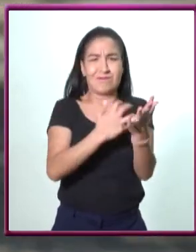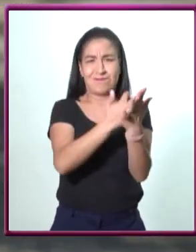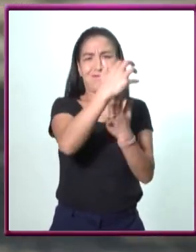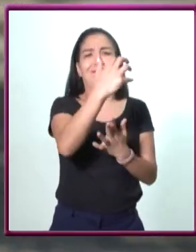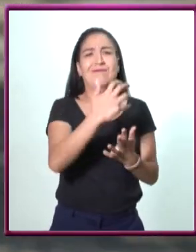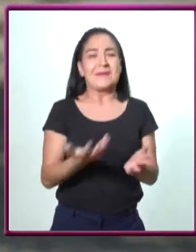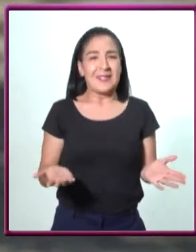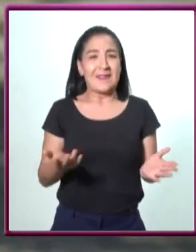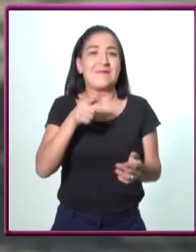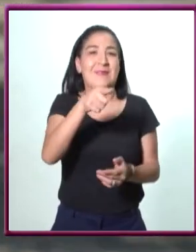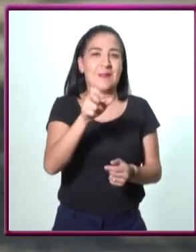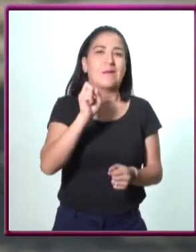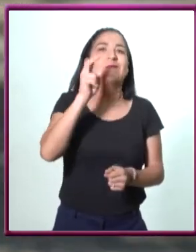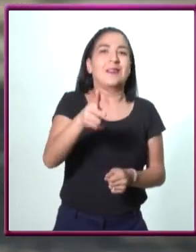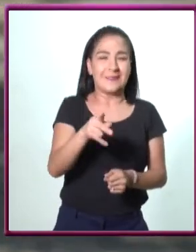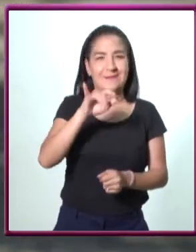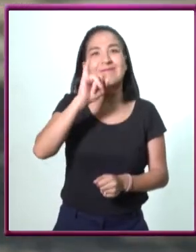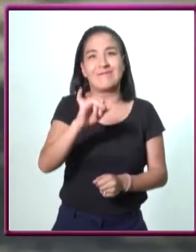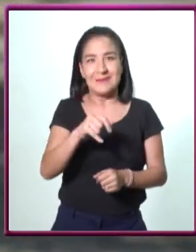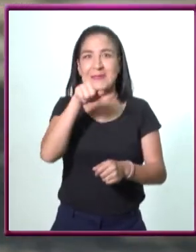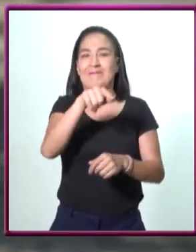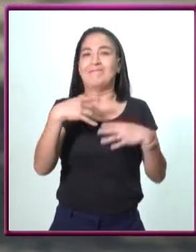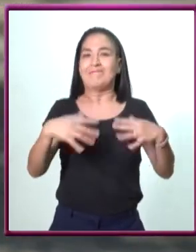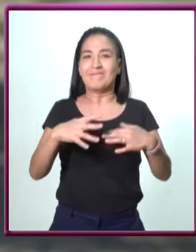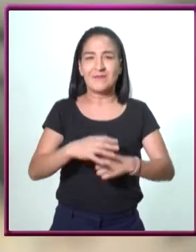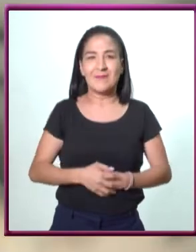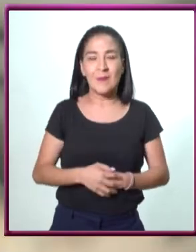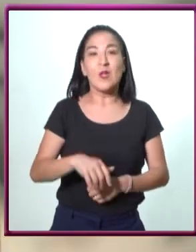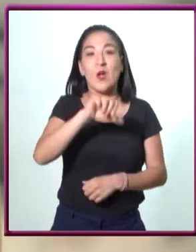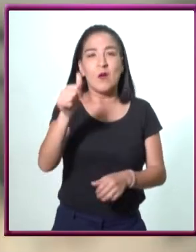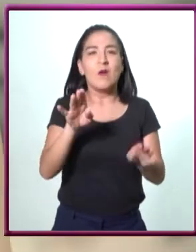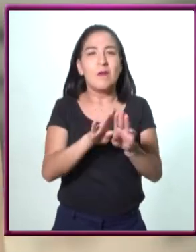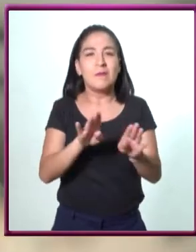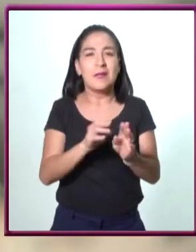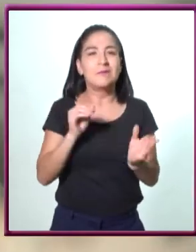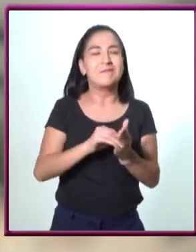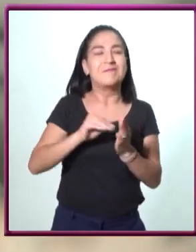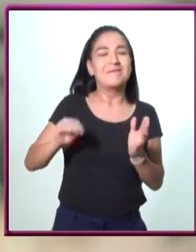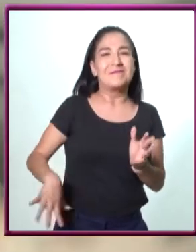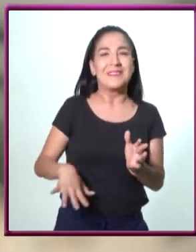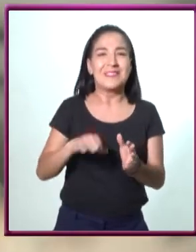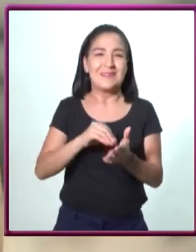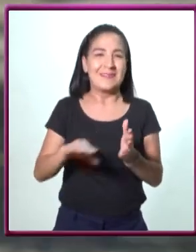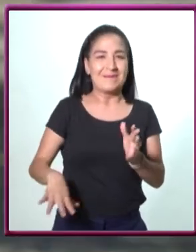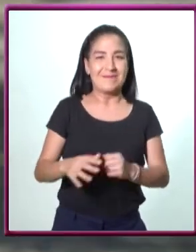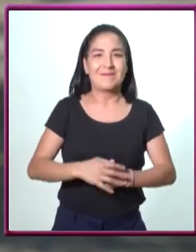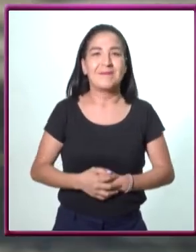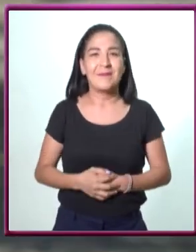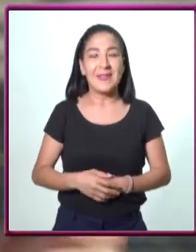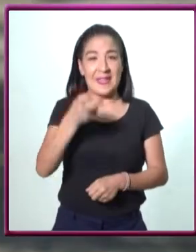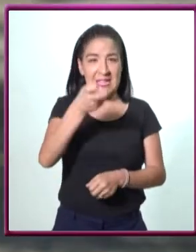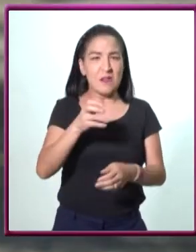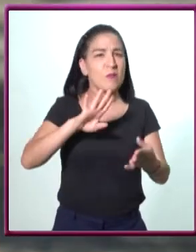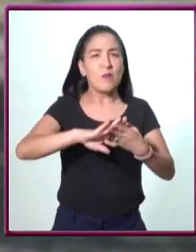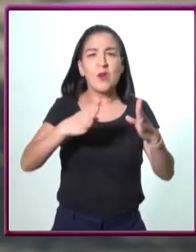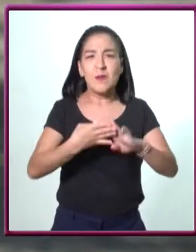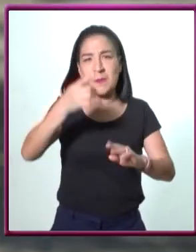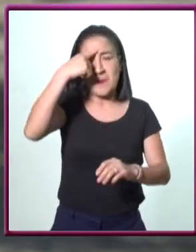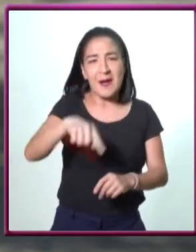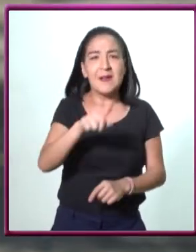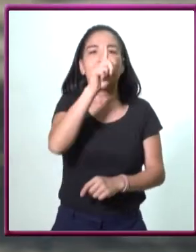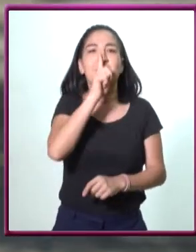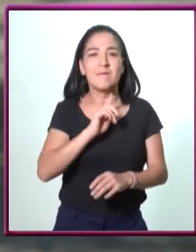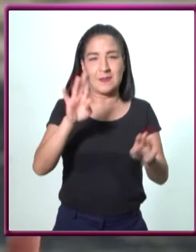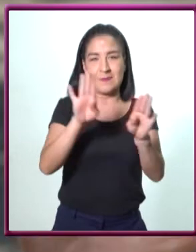Exageraciones. Ok, esto sí es una novedad. Y omisiones pertinentes. Los motivos para